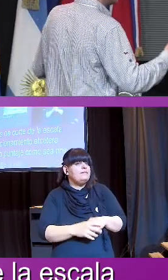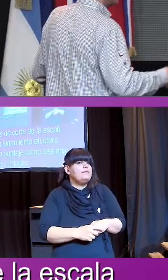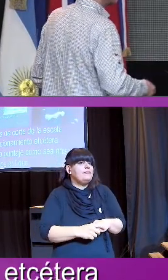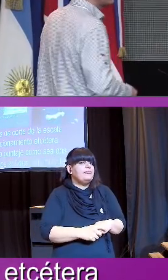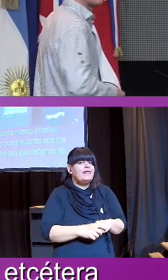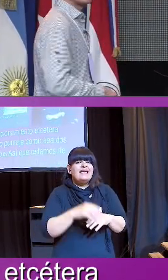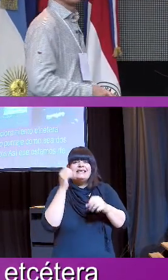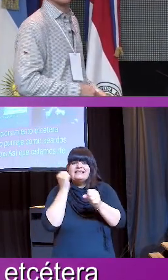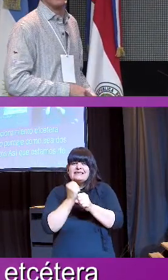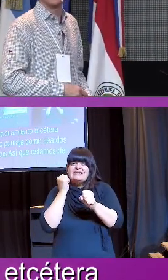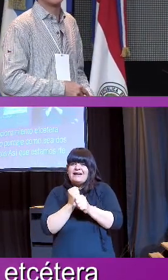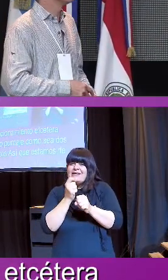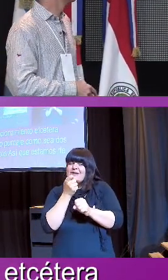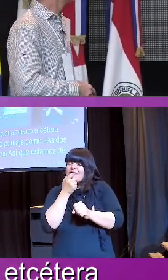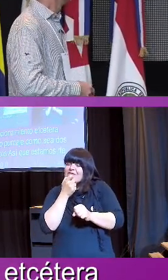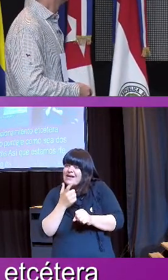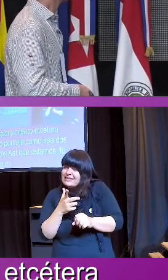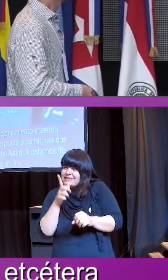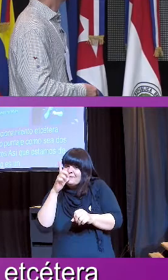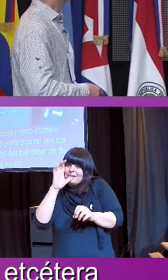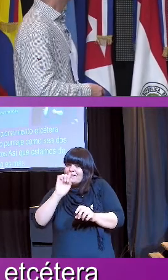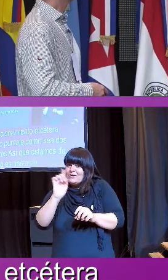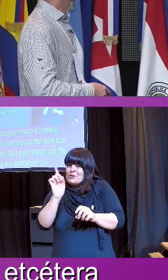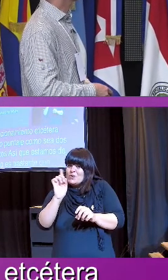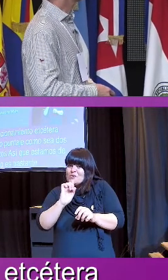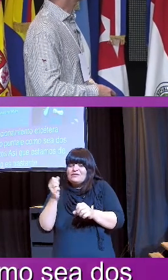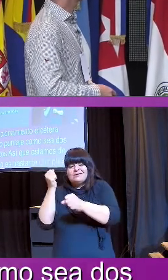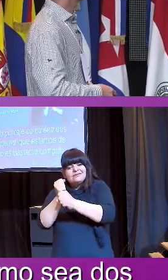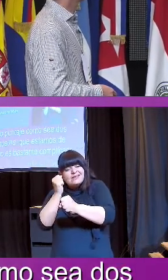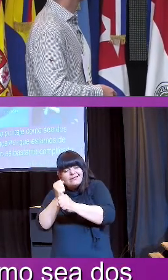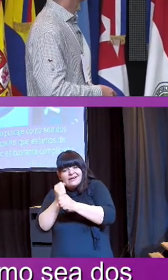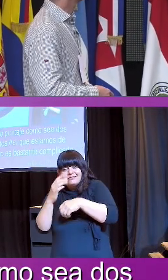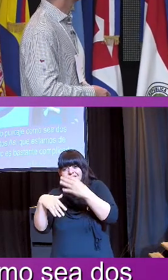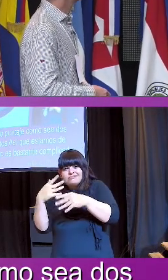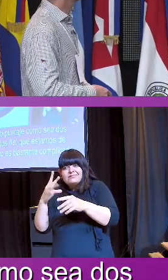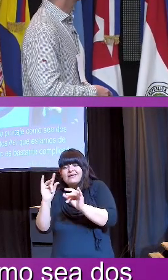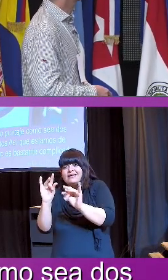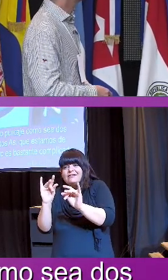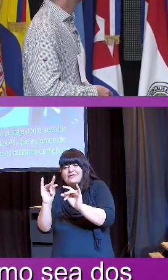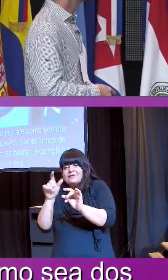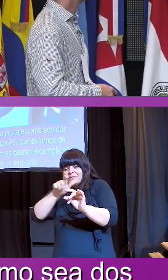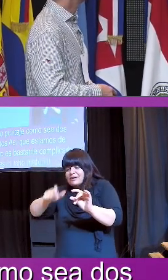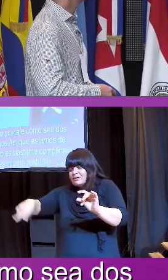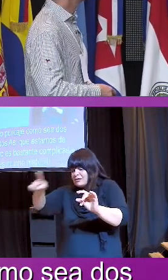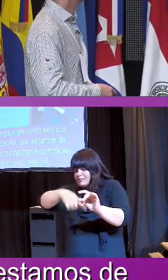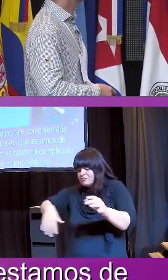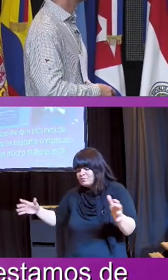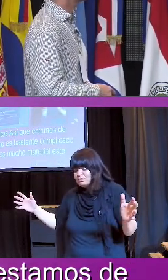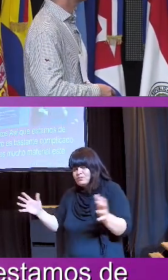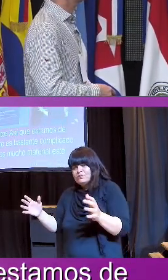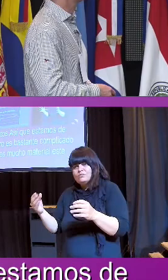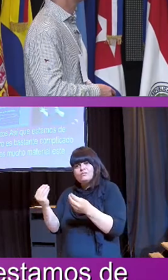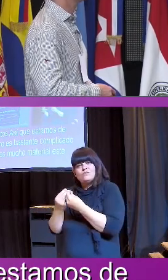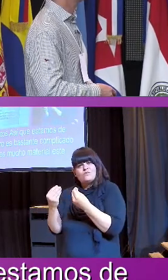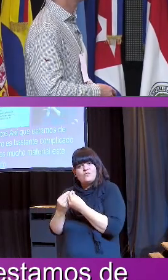en eso, un trabajo que parece fácil, pero es bastante complicado y son muchas personas, entonces es mucho material. Este fue el inicial, perdón que